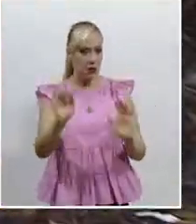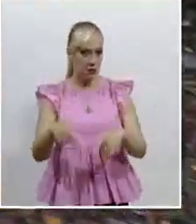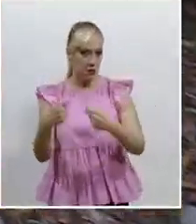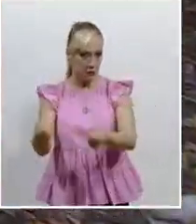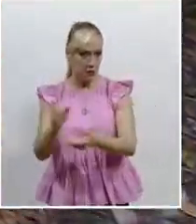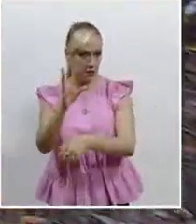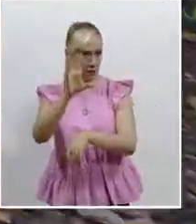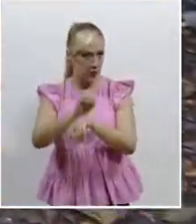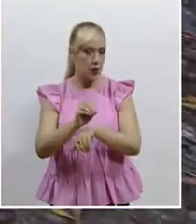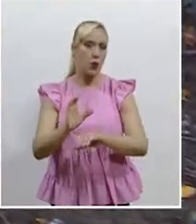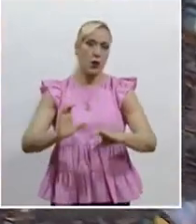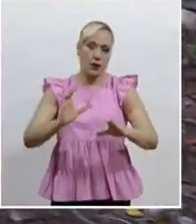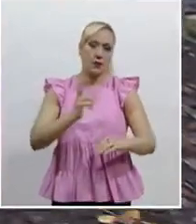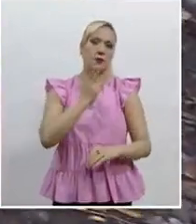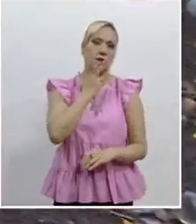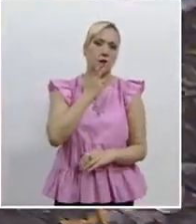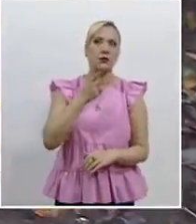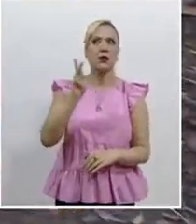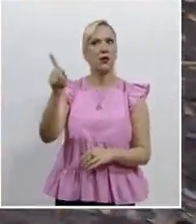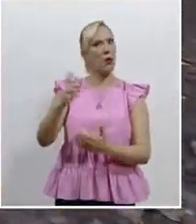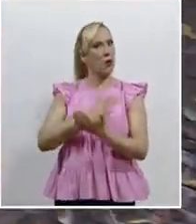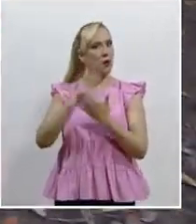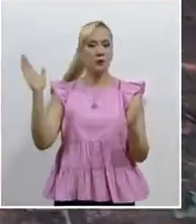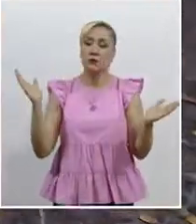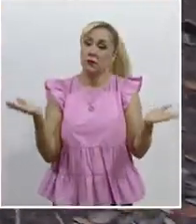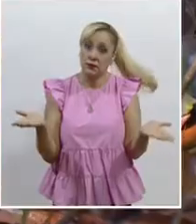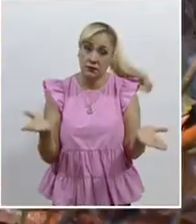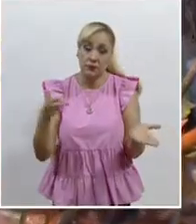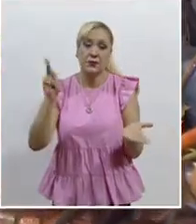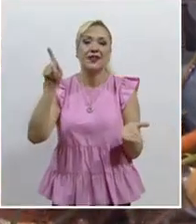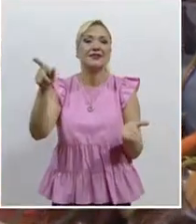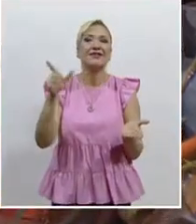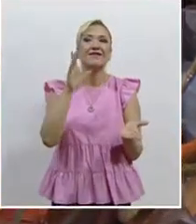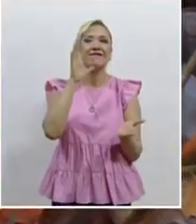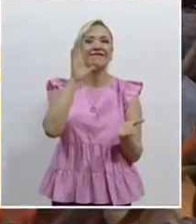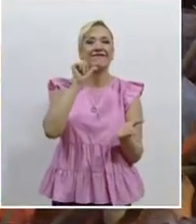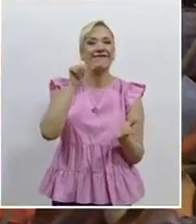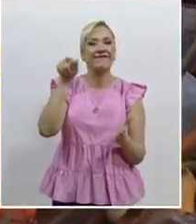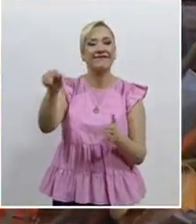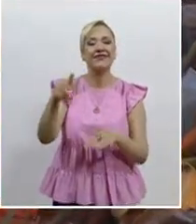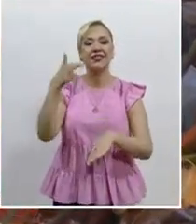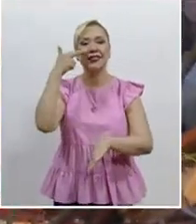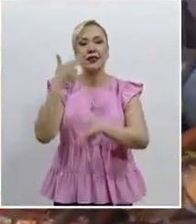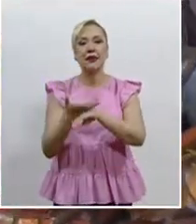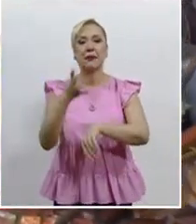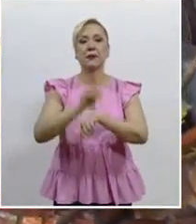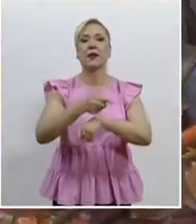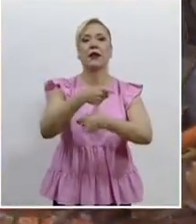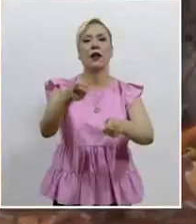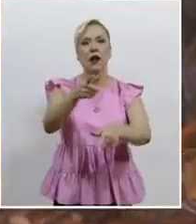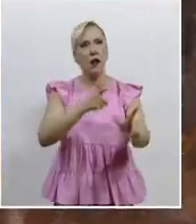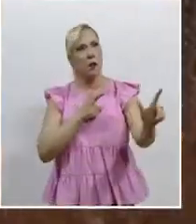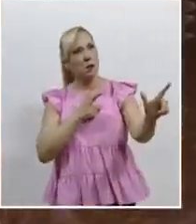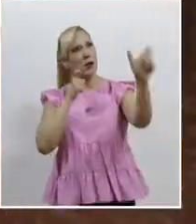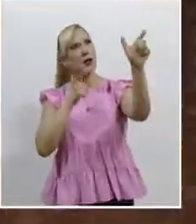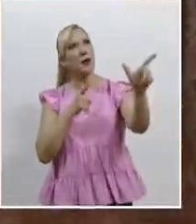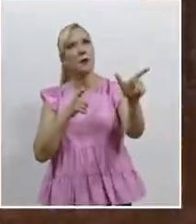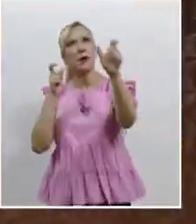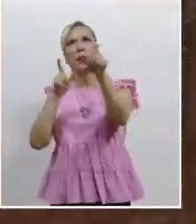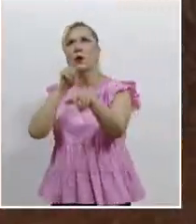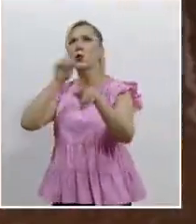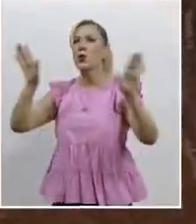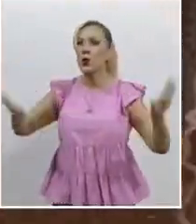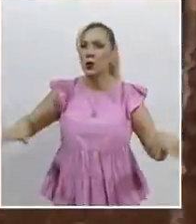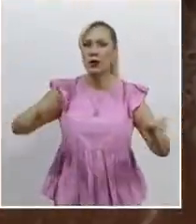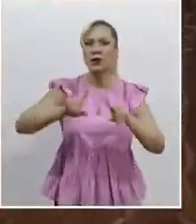de equilibrio ecológico. Además, carece de competencia para regular la casa deportiva o de recreación y tampoco cuenta con facultades para